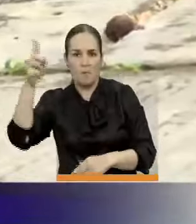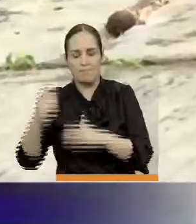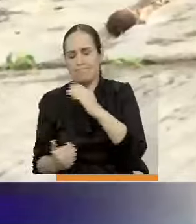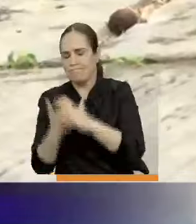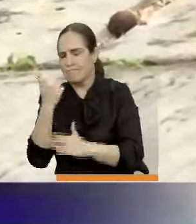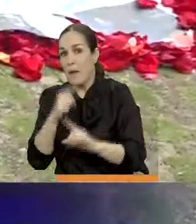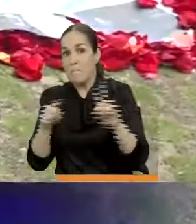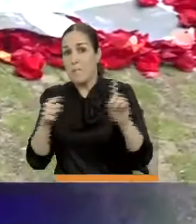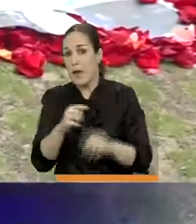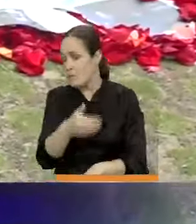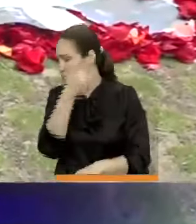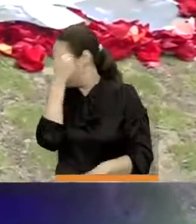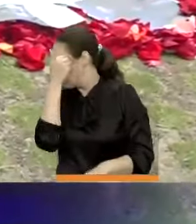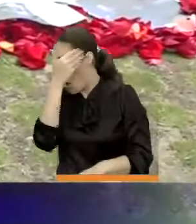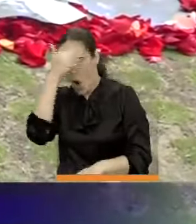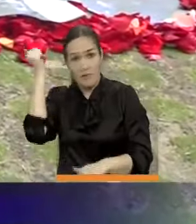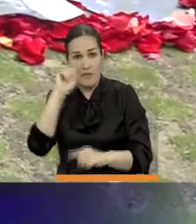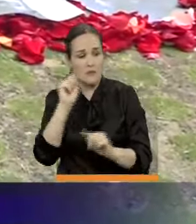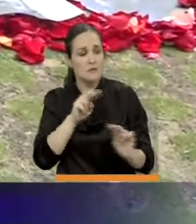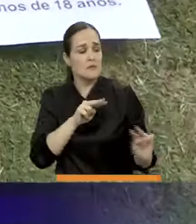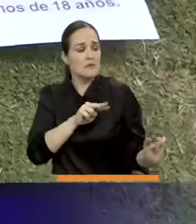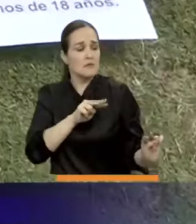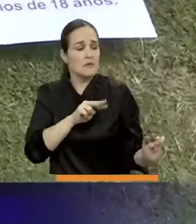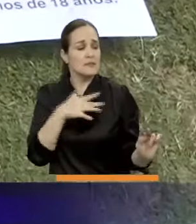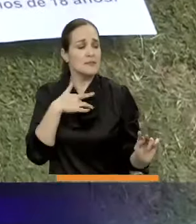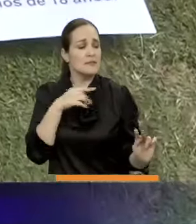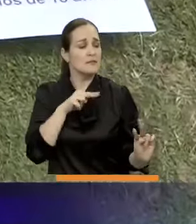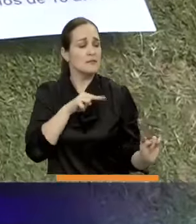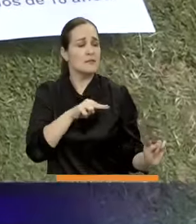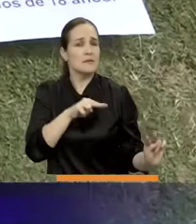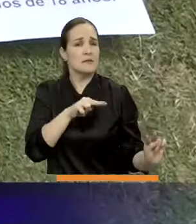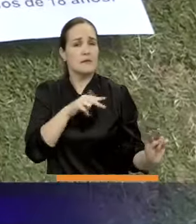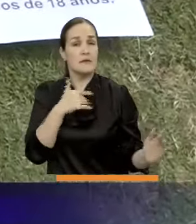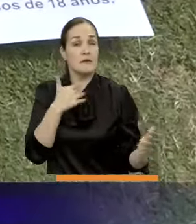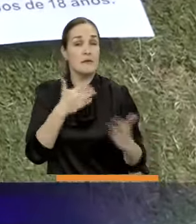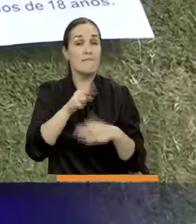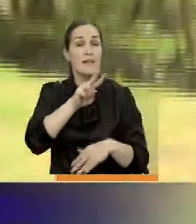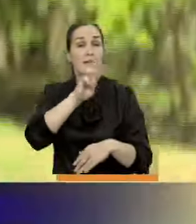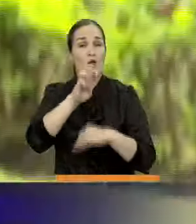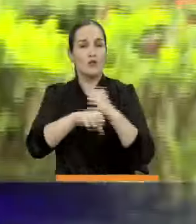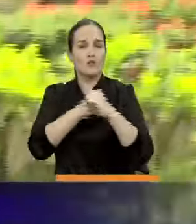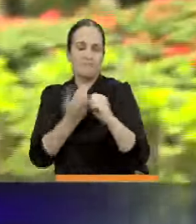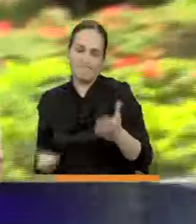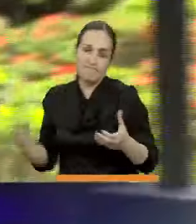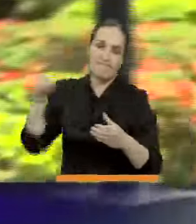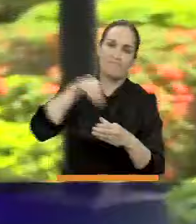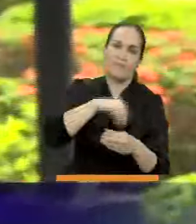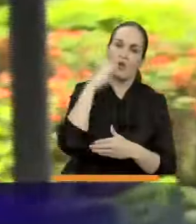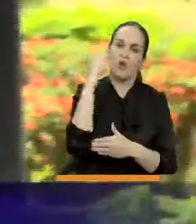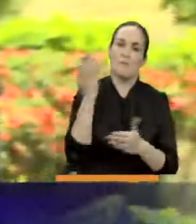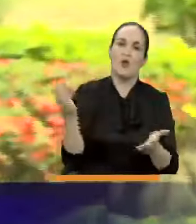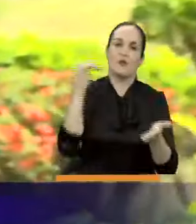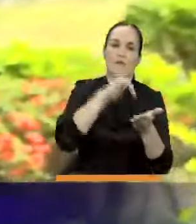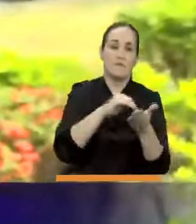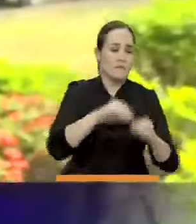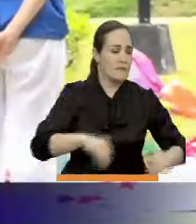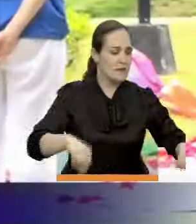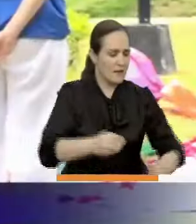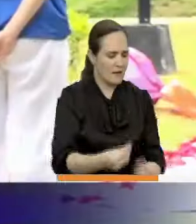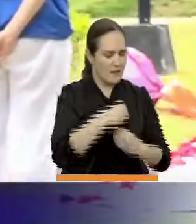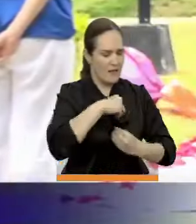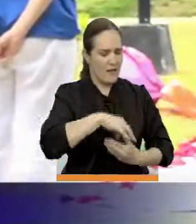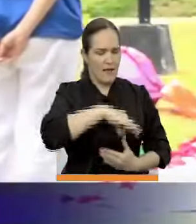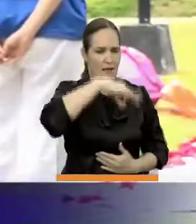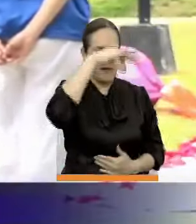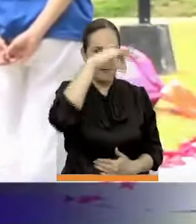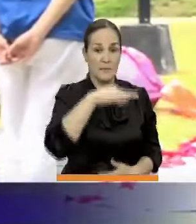olvidar su pie de lucha por la defensa de la vida 28 años después volvió a Colombia la tierra que como ella dice le llena el alma